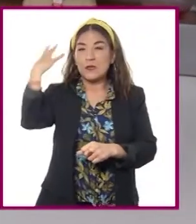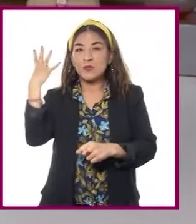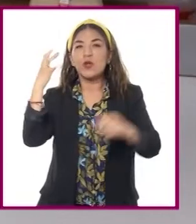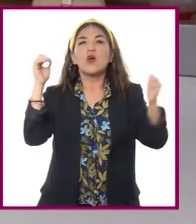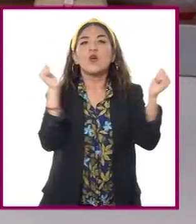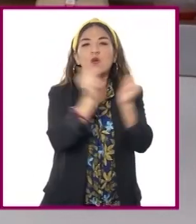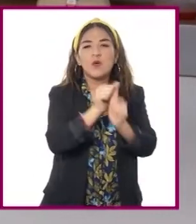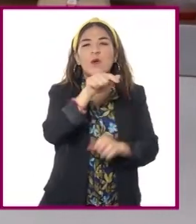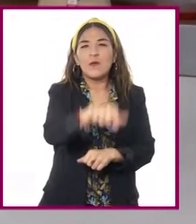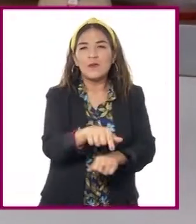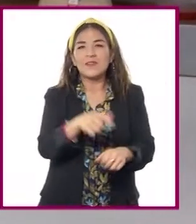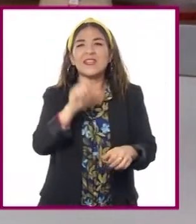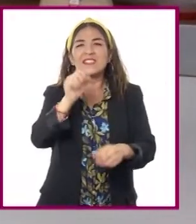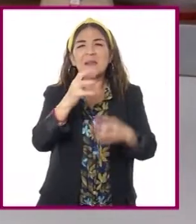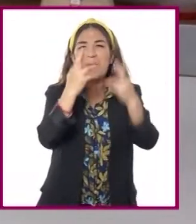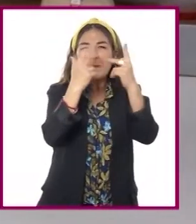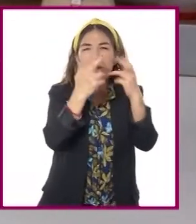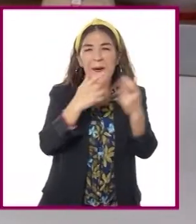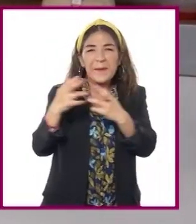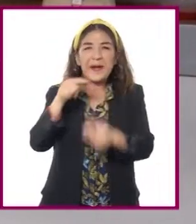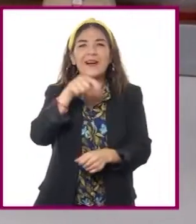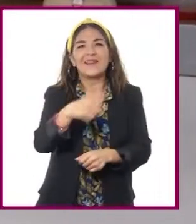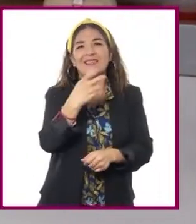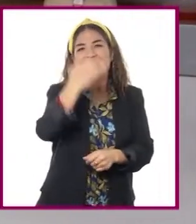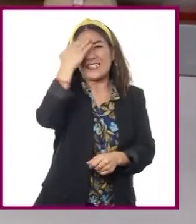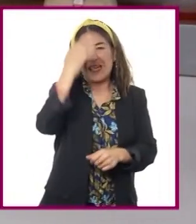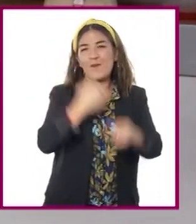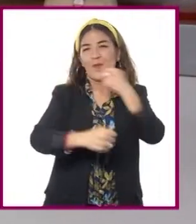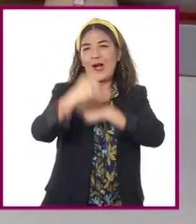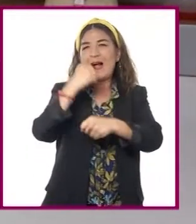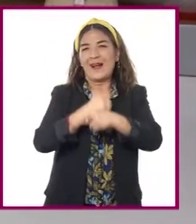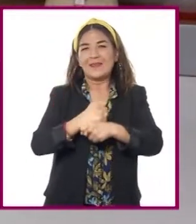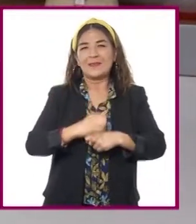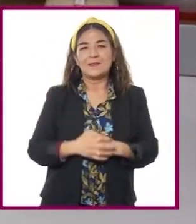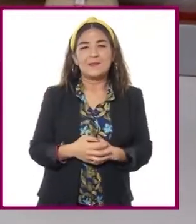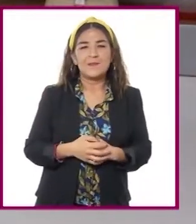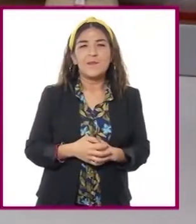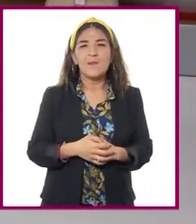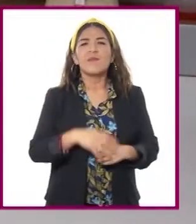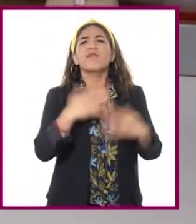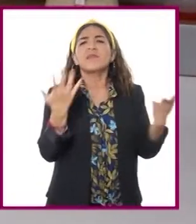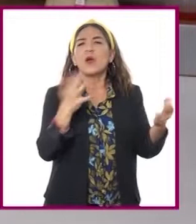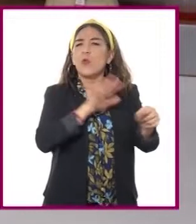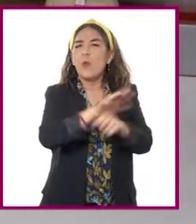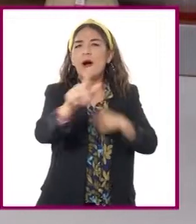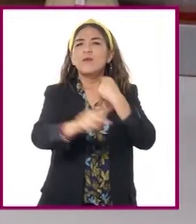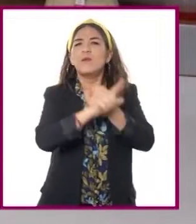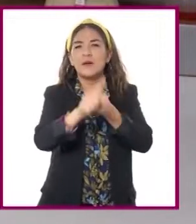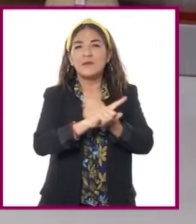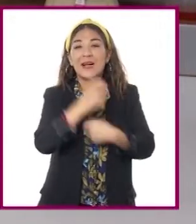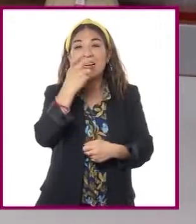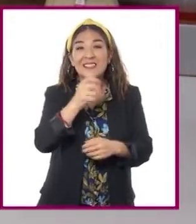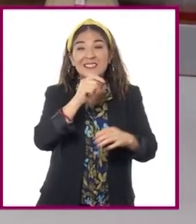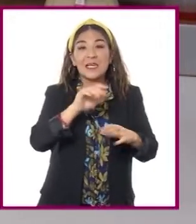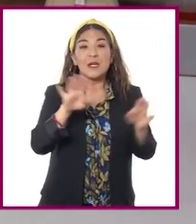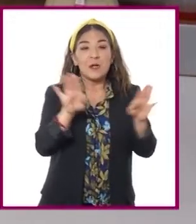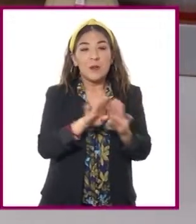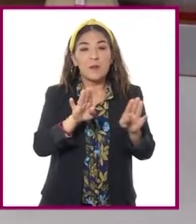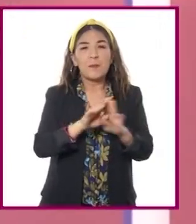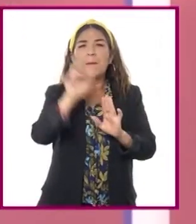con la que aparecían las fisuras y la época del año. El problema aumentaba en los meses del